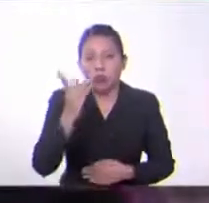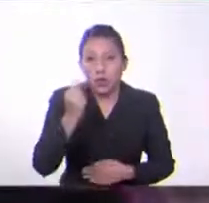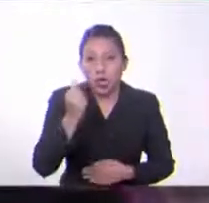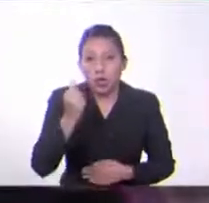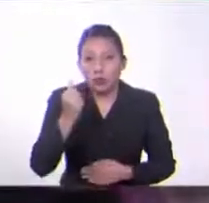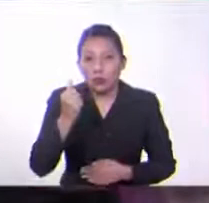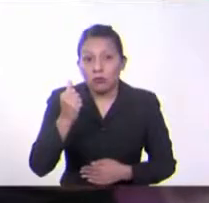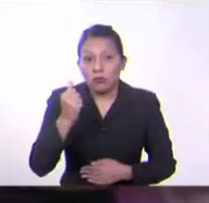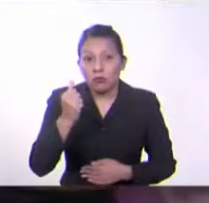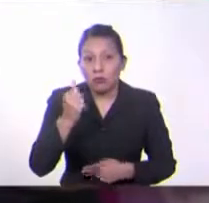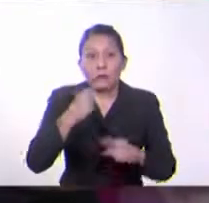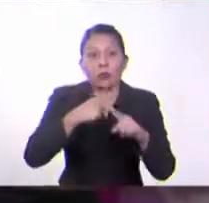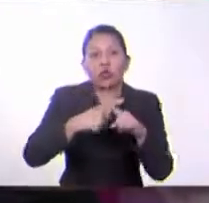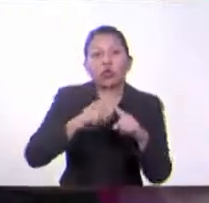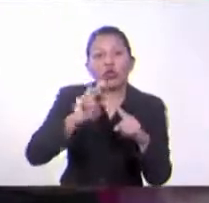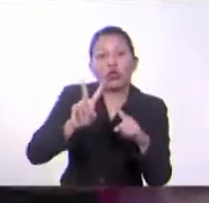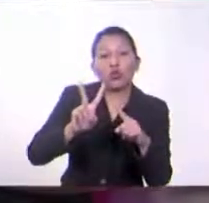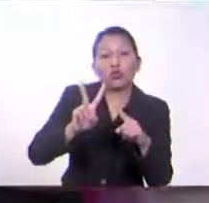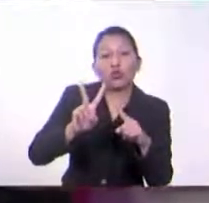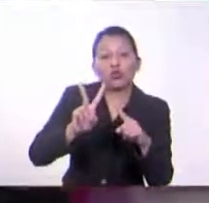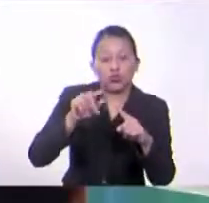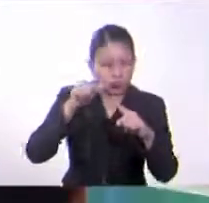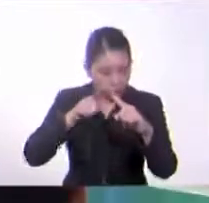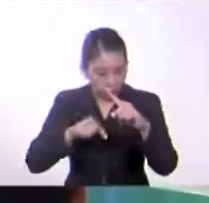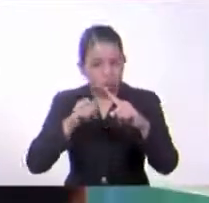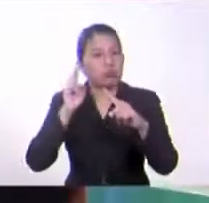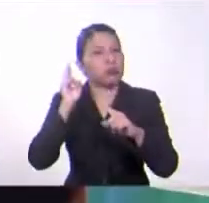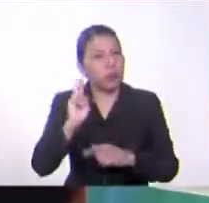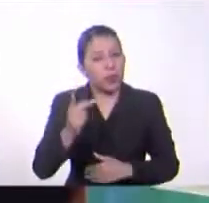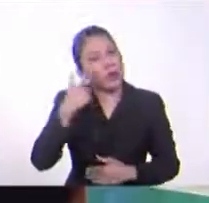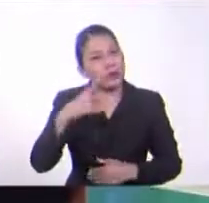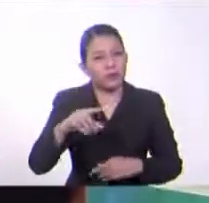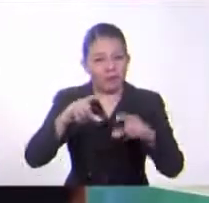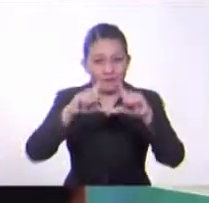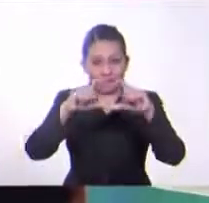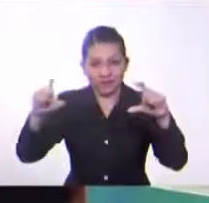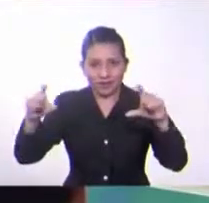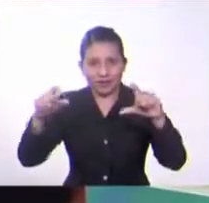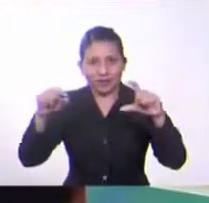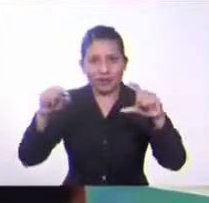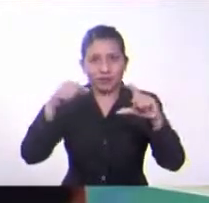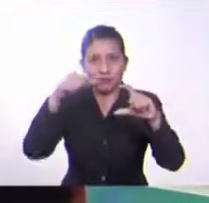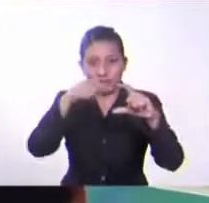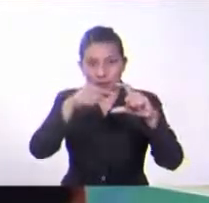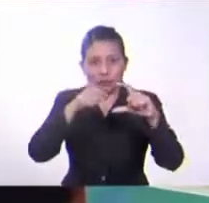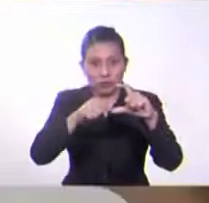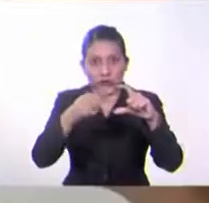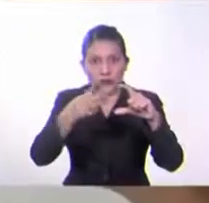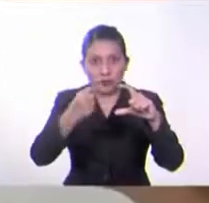por acá por 2, ¿qué pasa con la otra, Ale? Pues se duplica también.